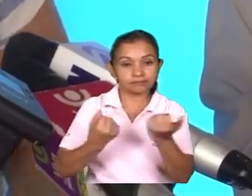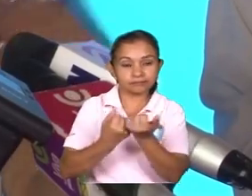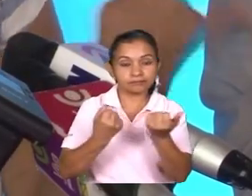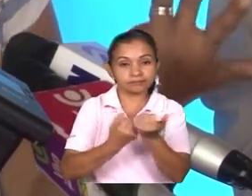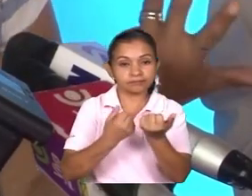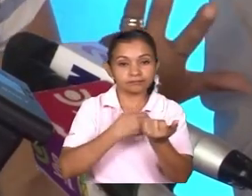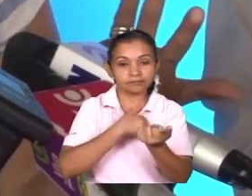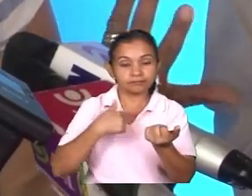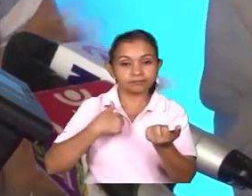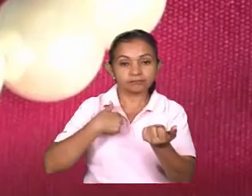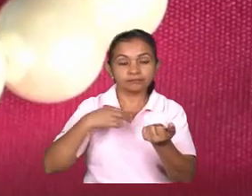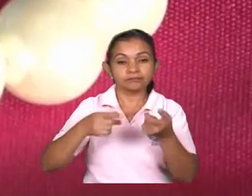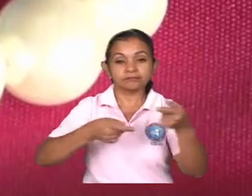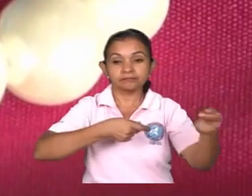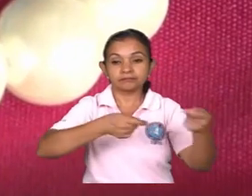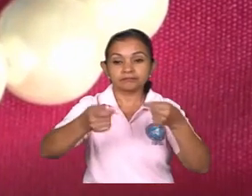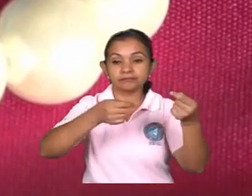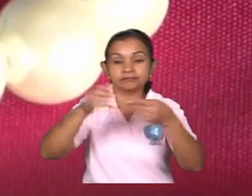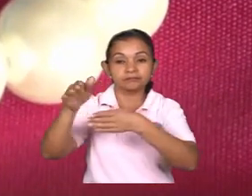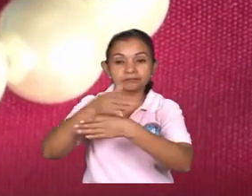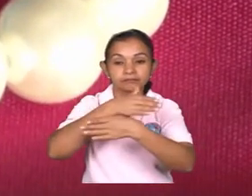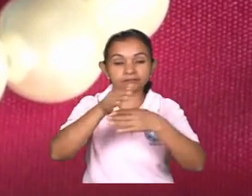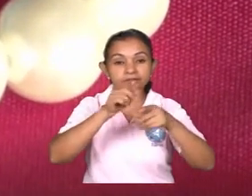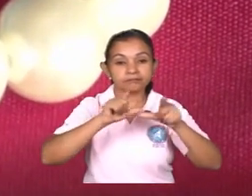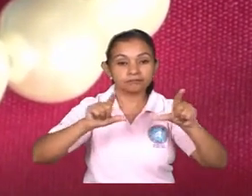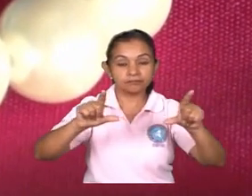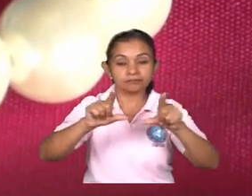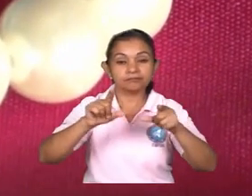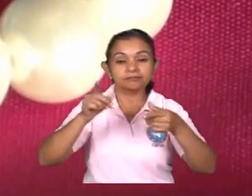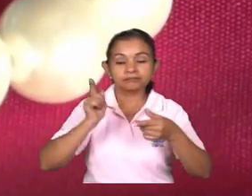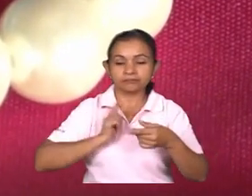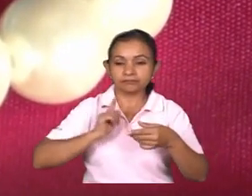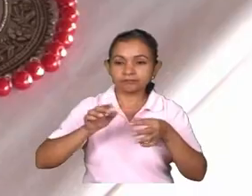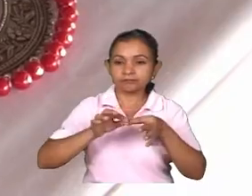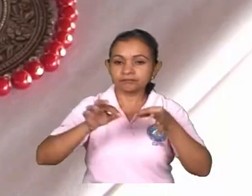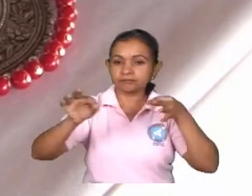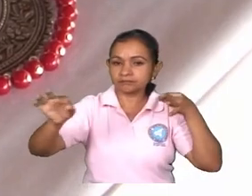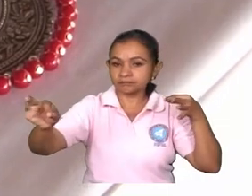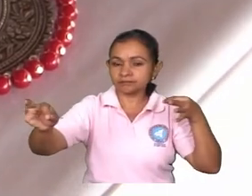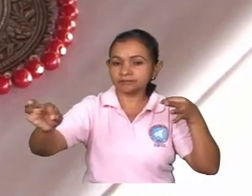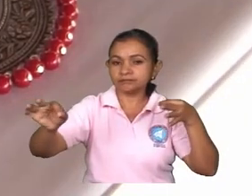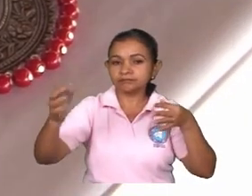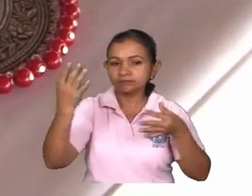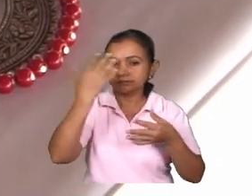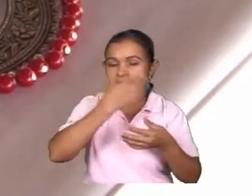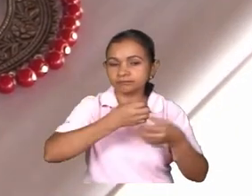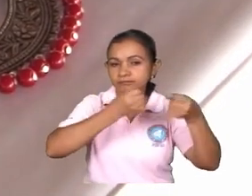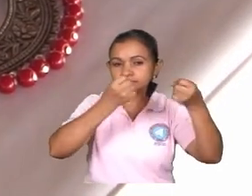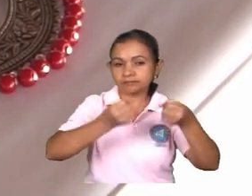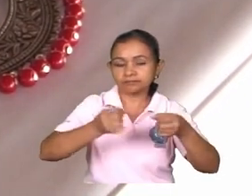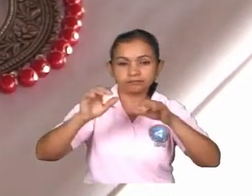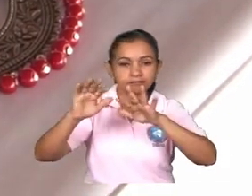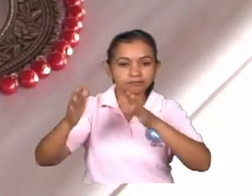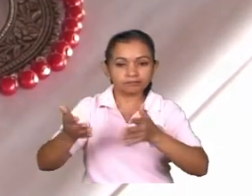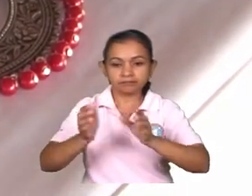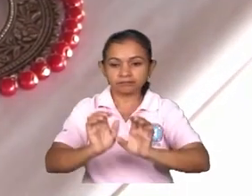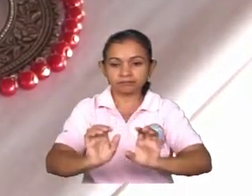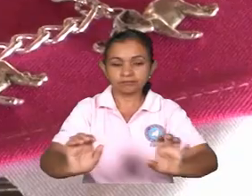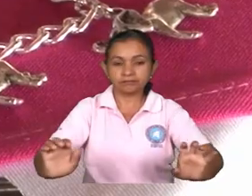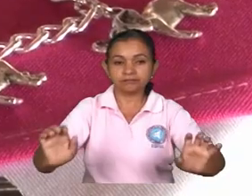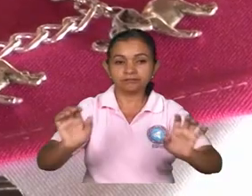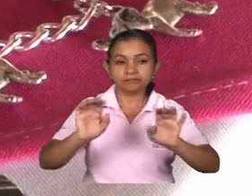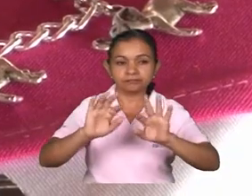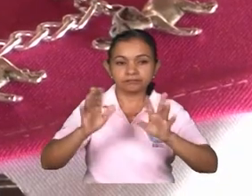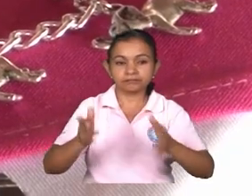nos hemos ido expandiendo. Y aparte de bisutería, tengo el textil y elaboro bisutería fina tanto para caballero como para niños,